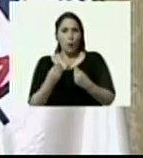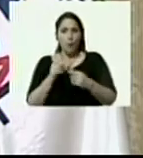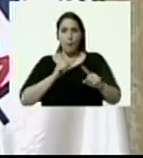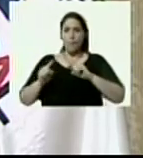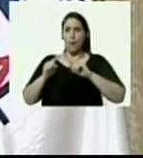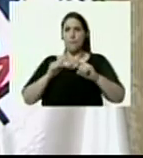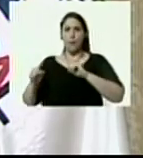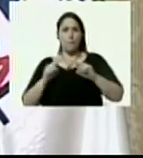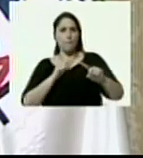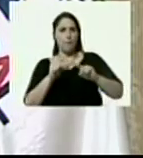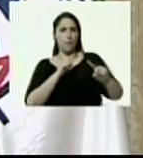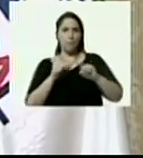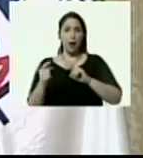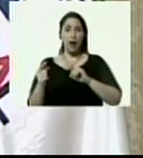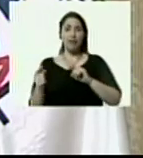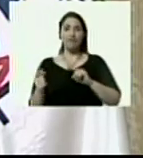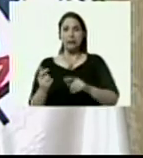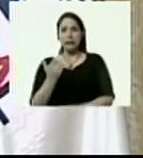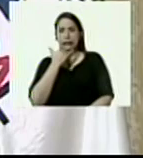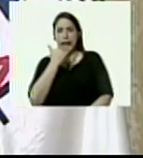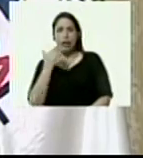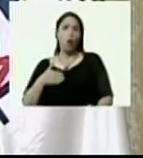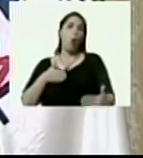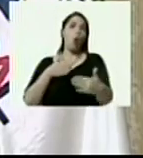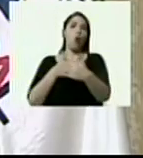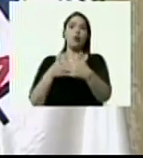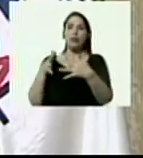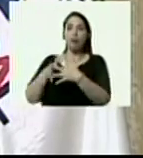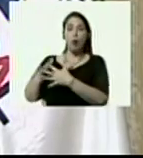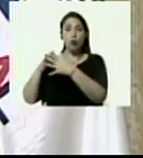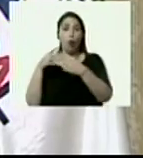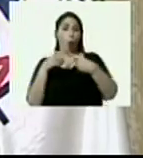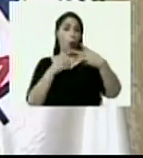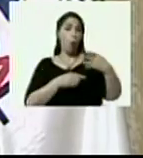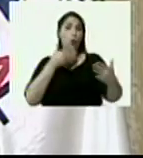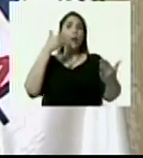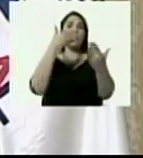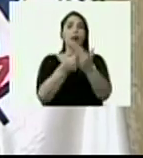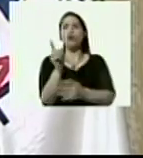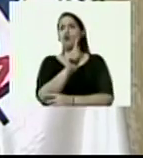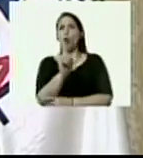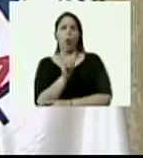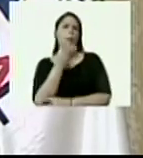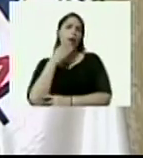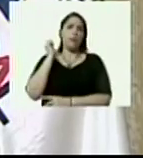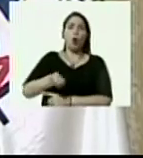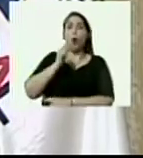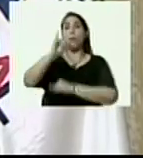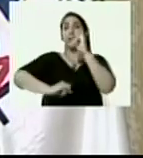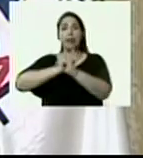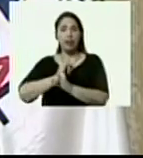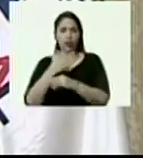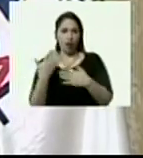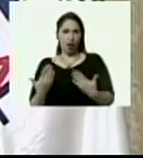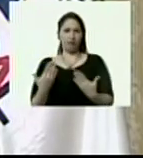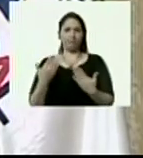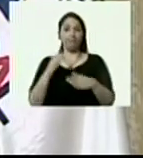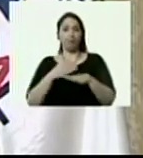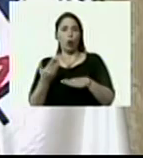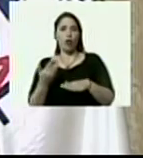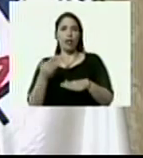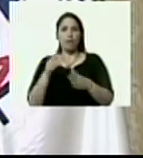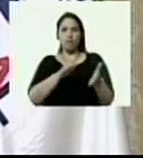directa los eeuu hay otros que han planteado que no que es la corte penal internacional porque han